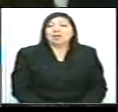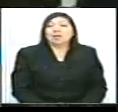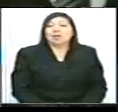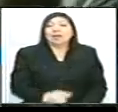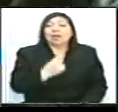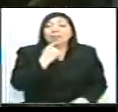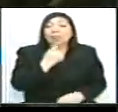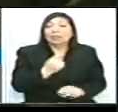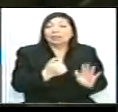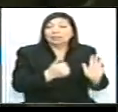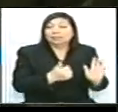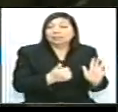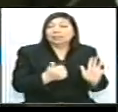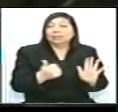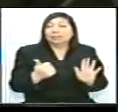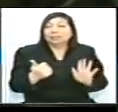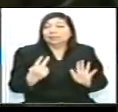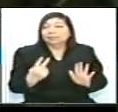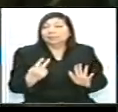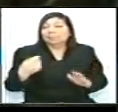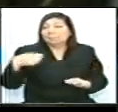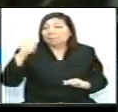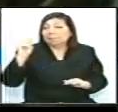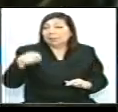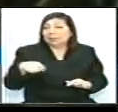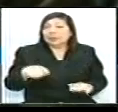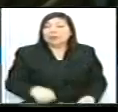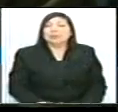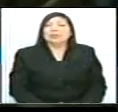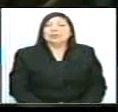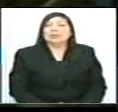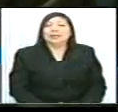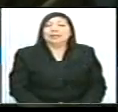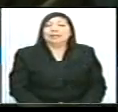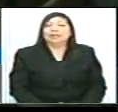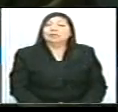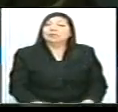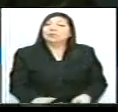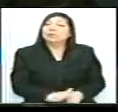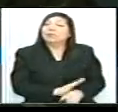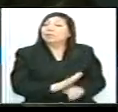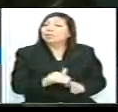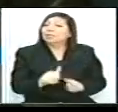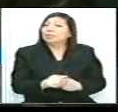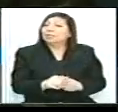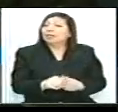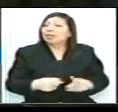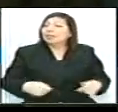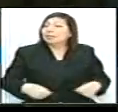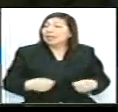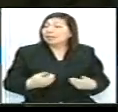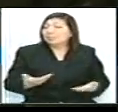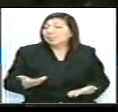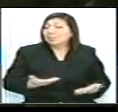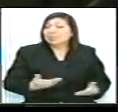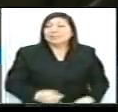un 66% de lo que es, sobre todo, a gastos corrientes.